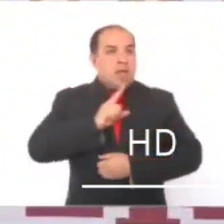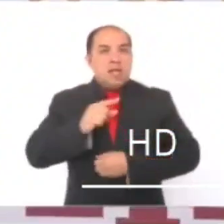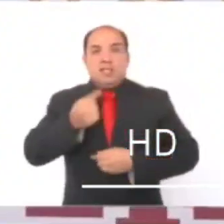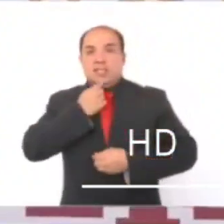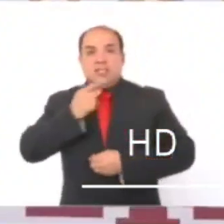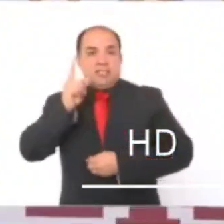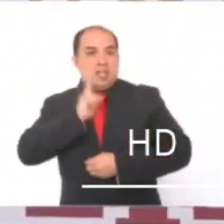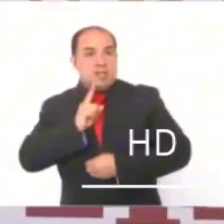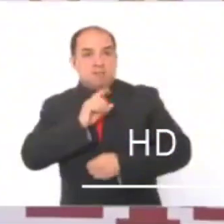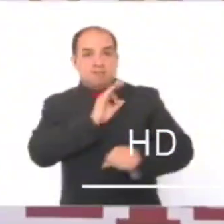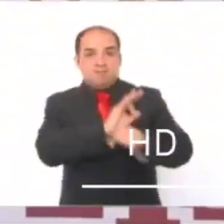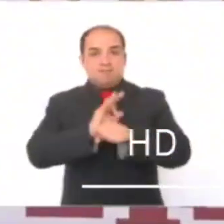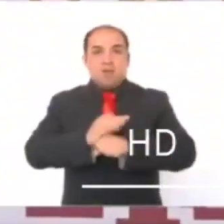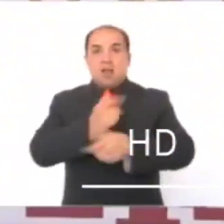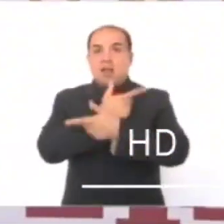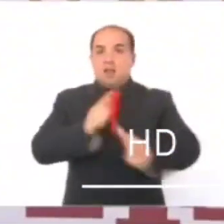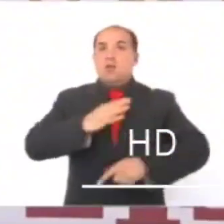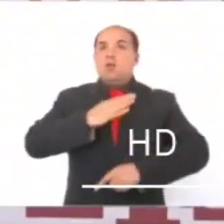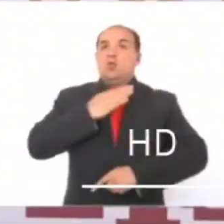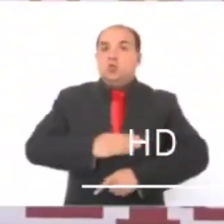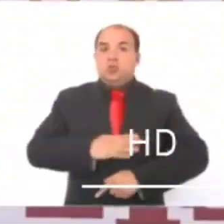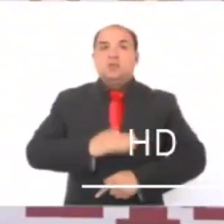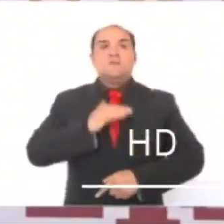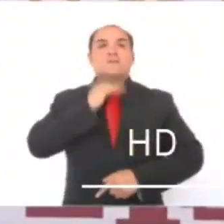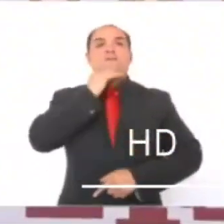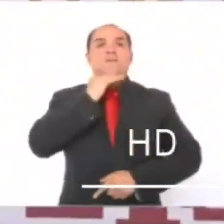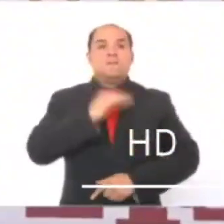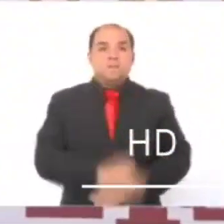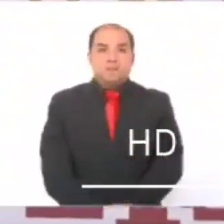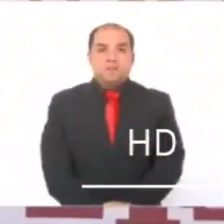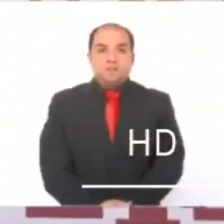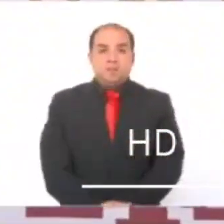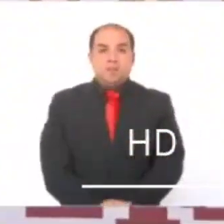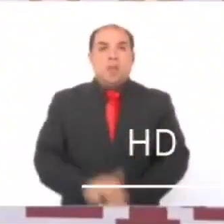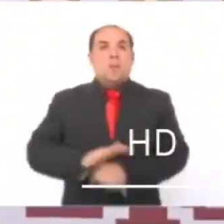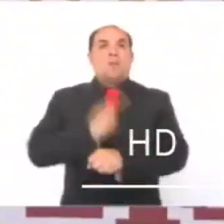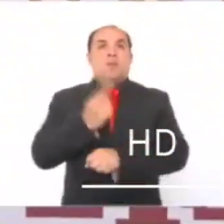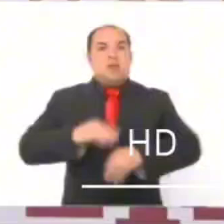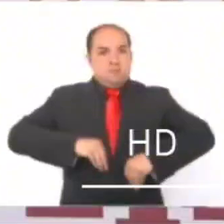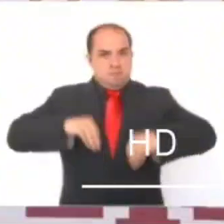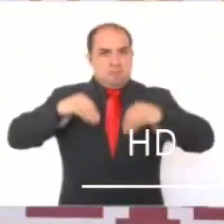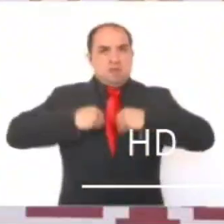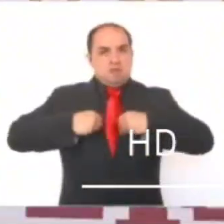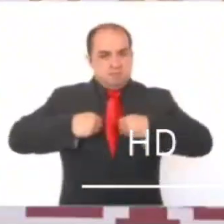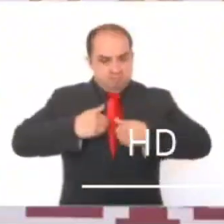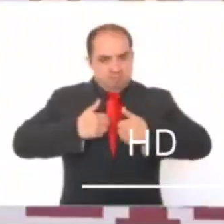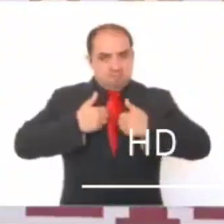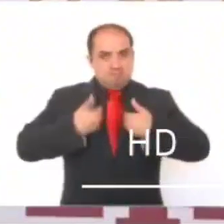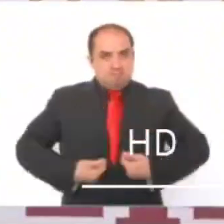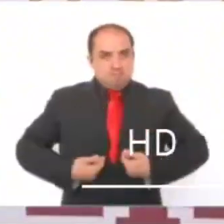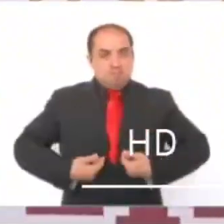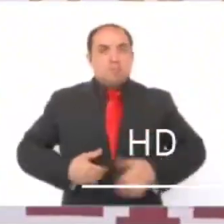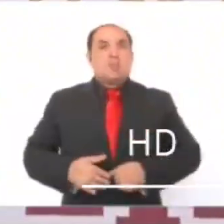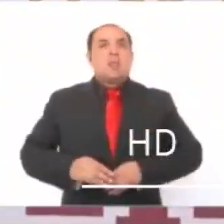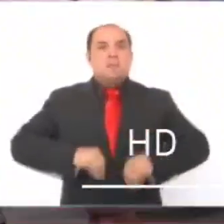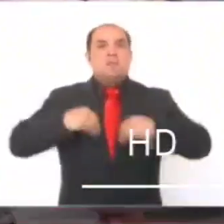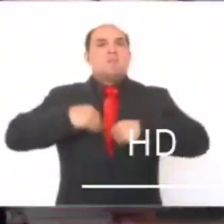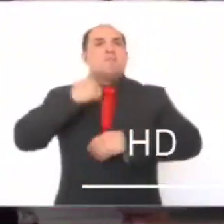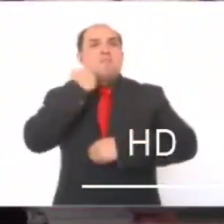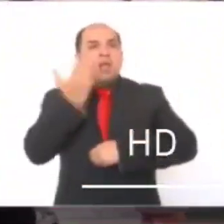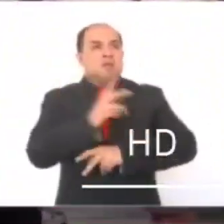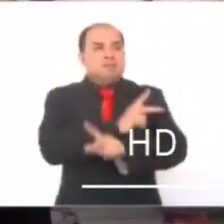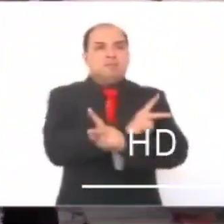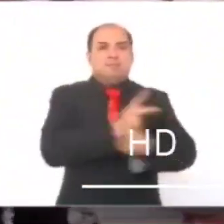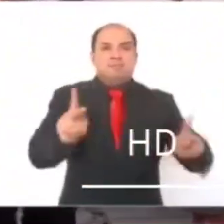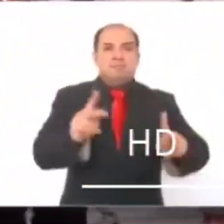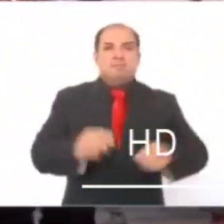las niñas, libre, justa y digna. Porque vivas estamos, vivas nos queremos. Ni una más,